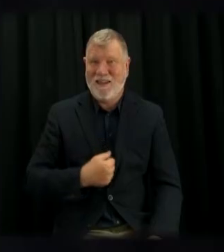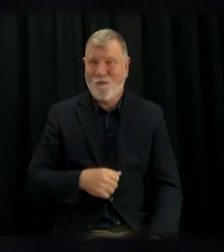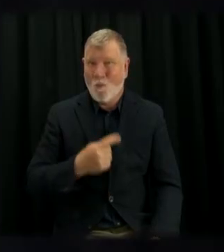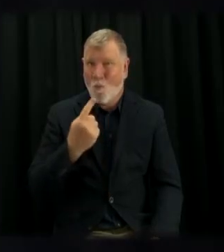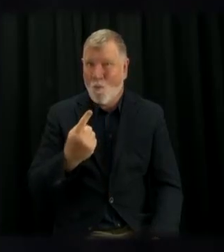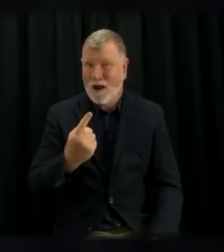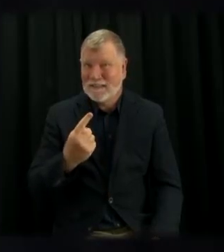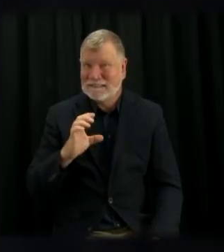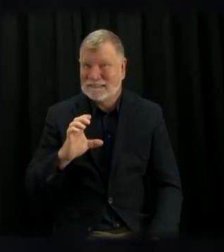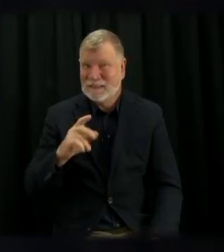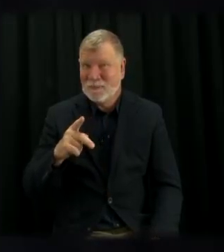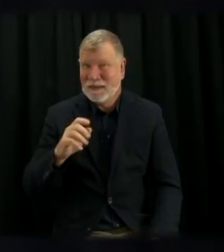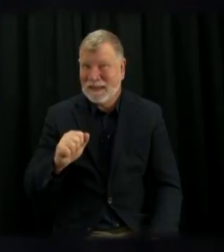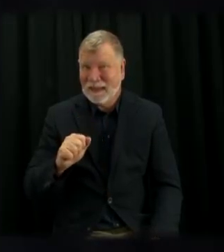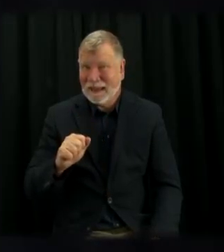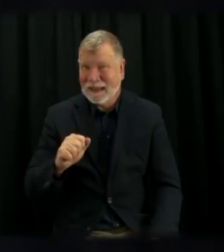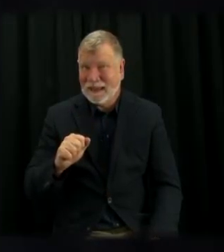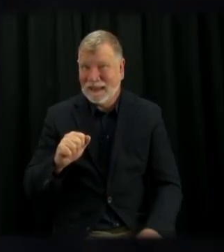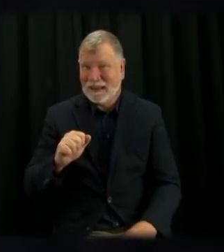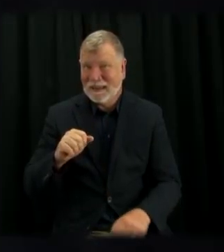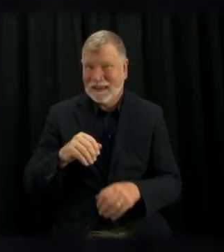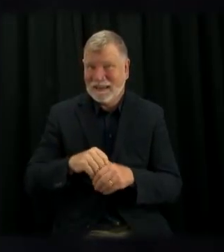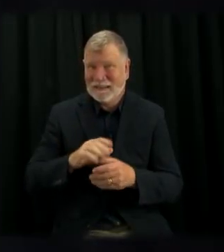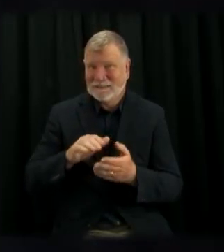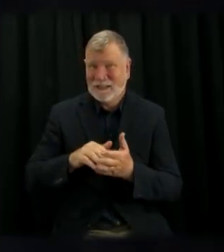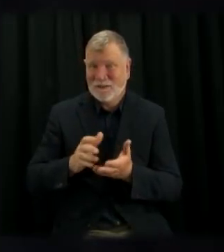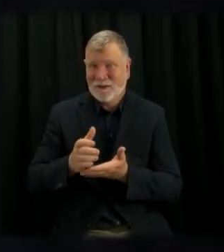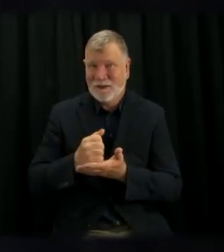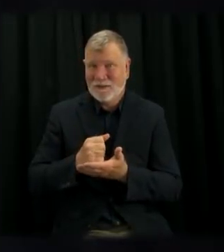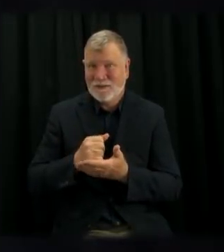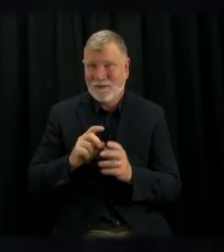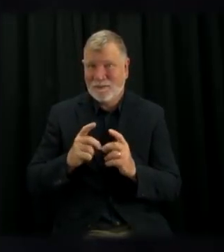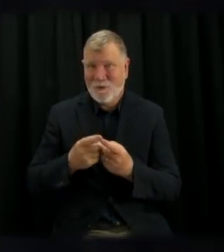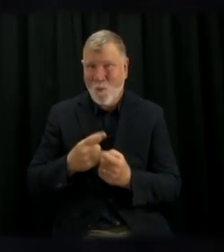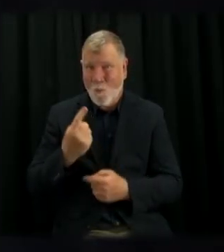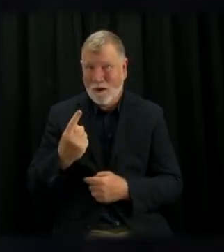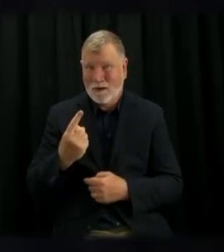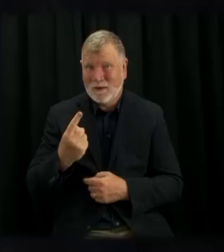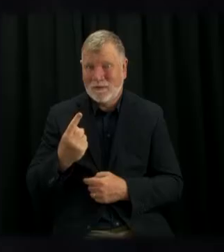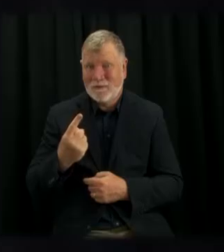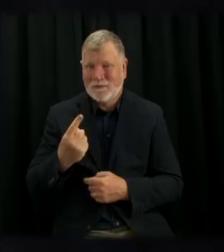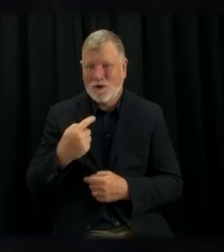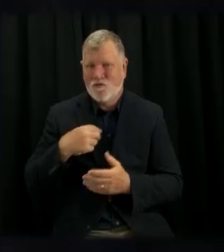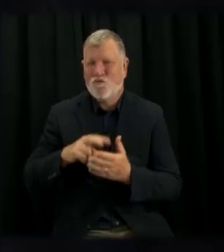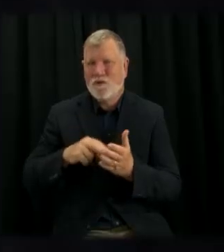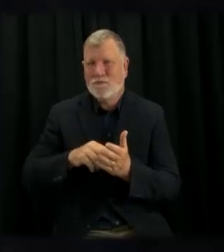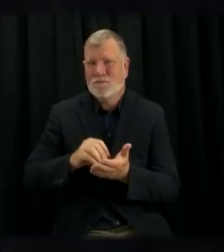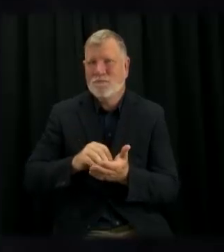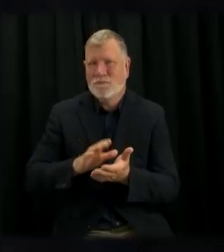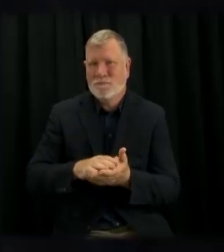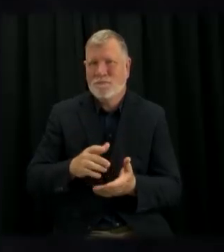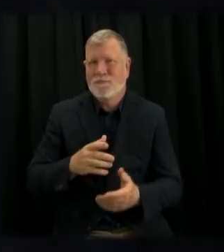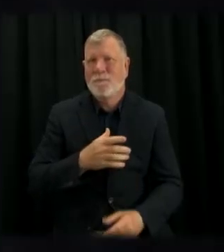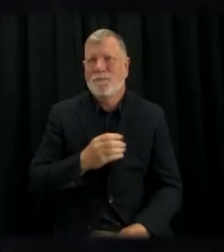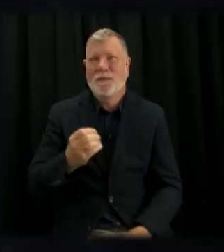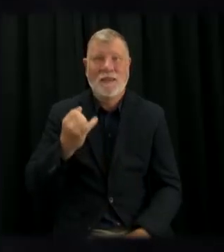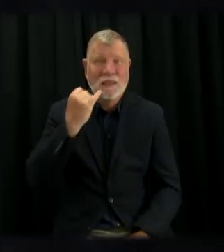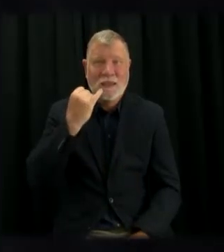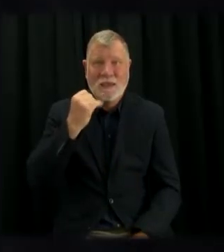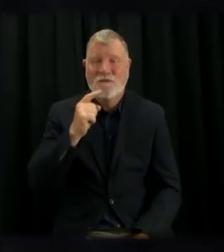un CPA en el departamento no debe ser una prioridad para usted. La voy a leer para el